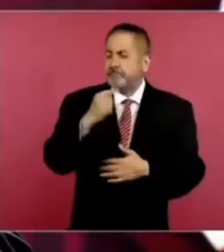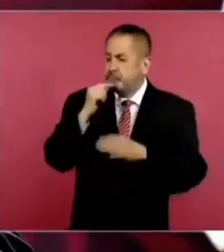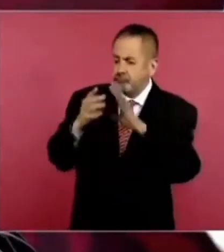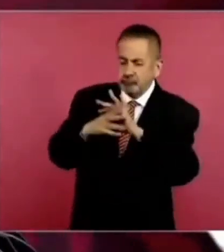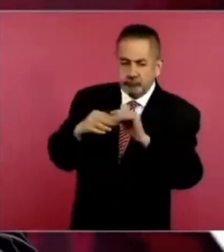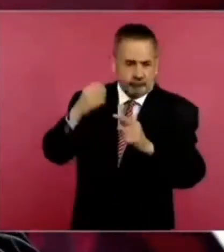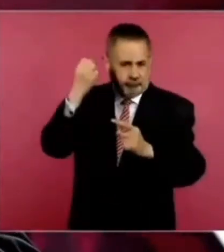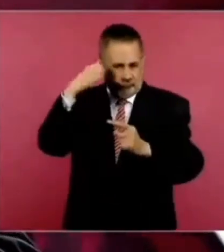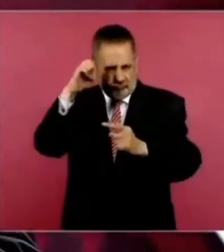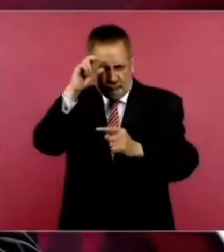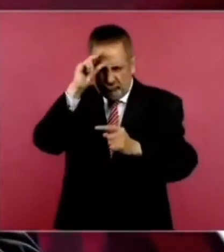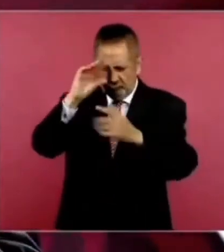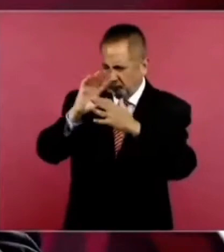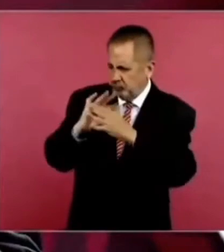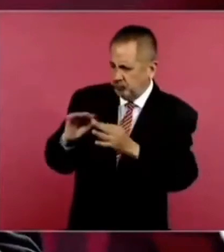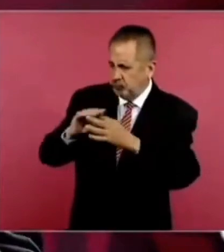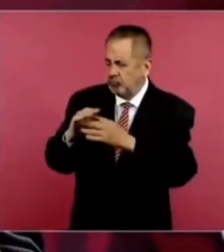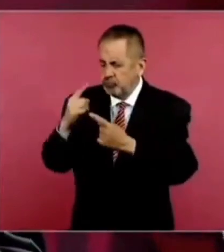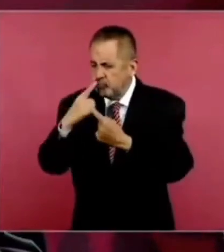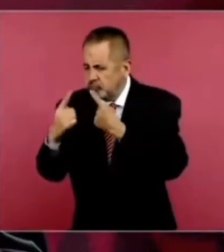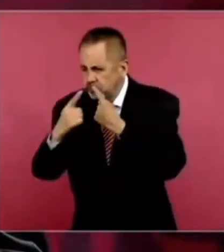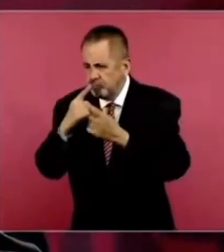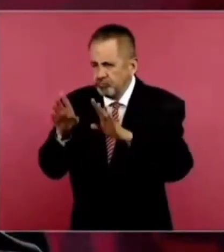especialistas, expertos,